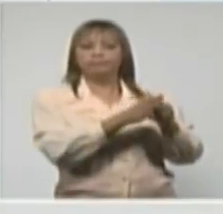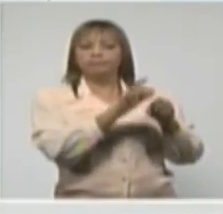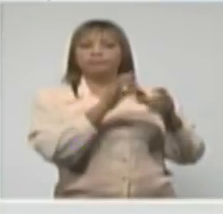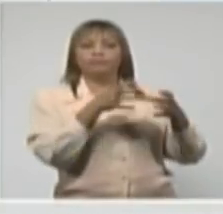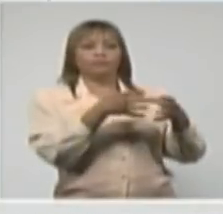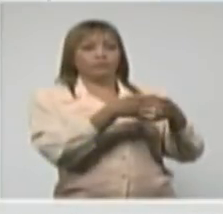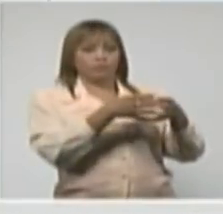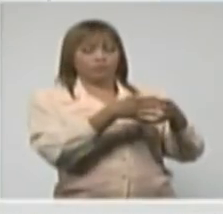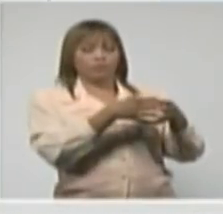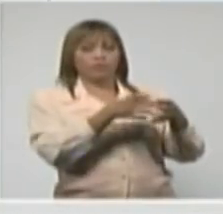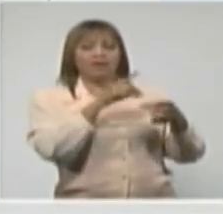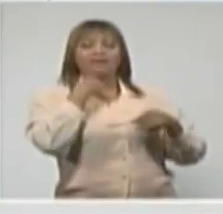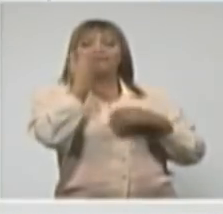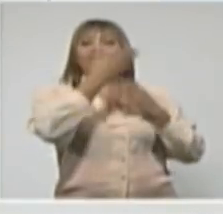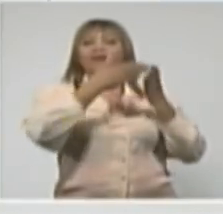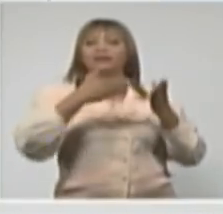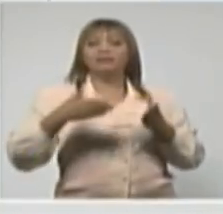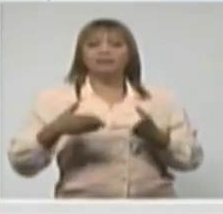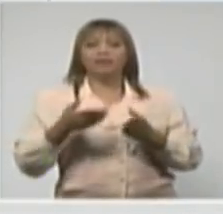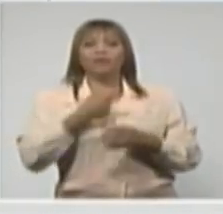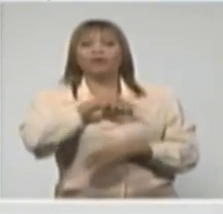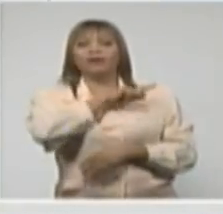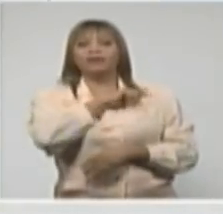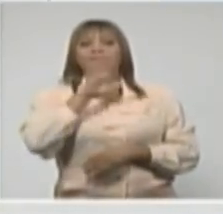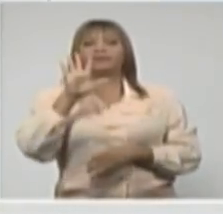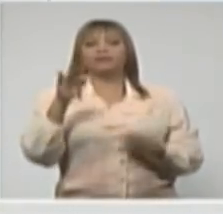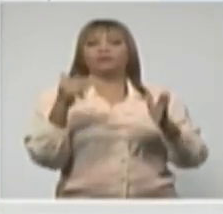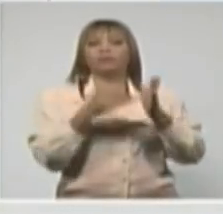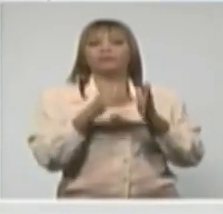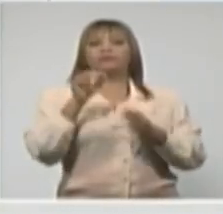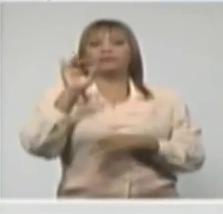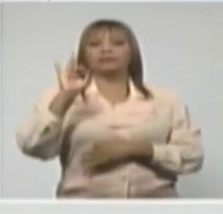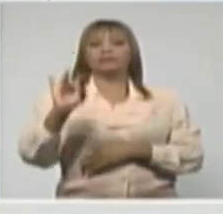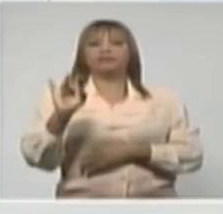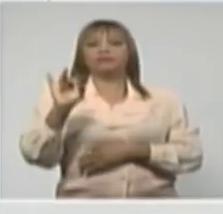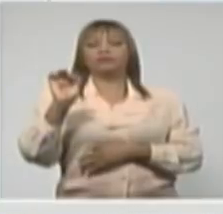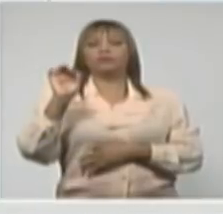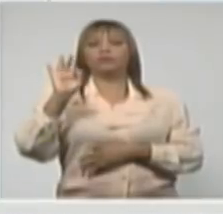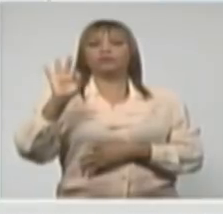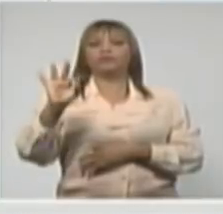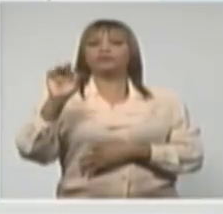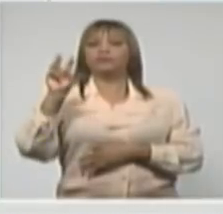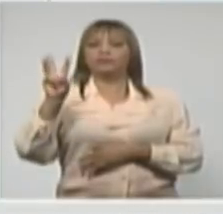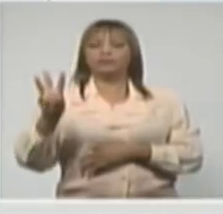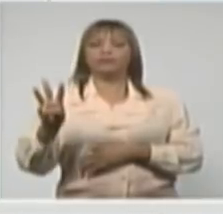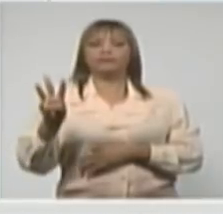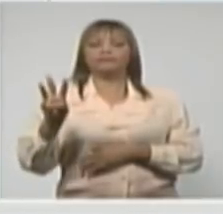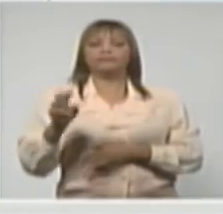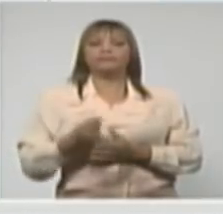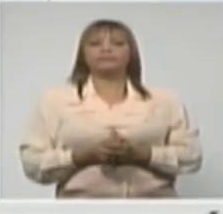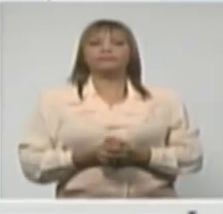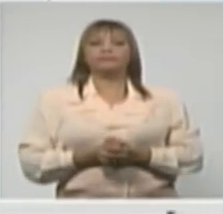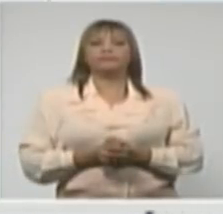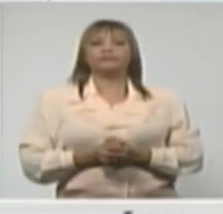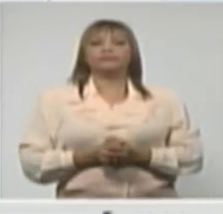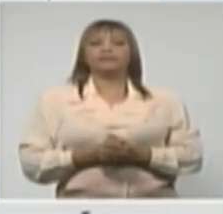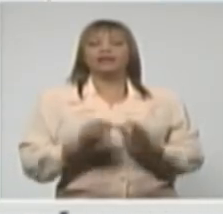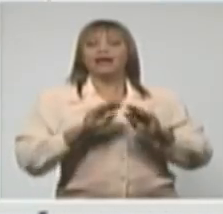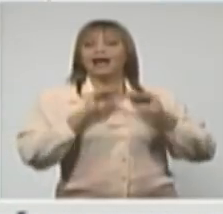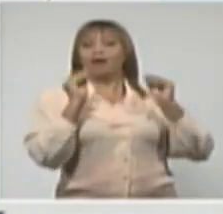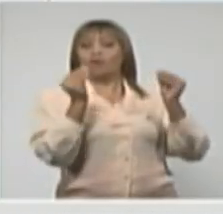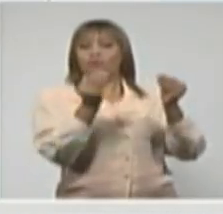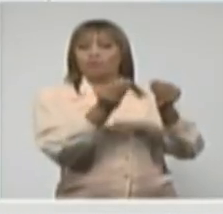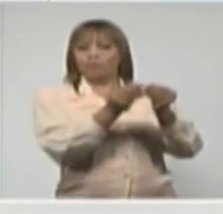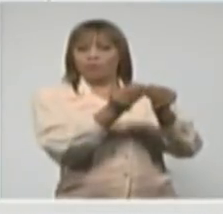han fallecieron ayer 5.783 y en el acumulado, pues estamos